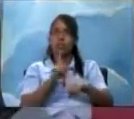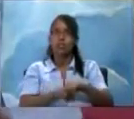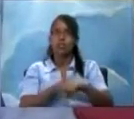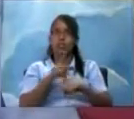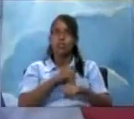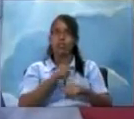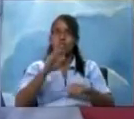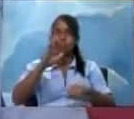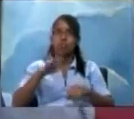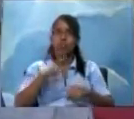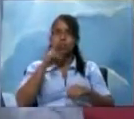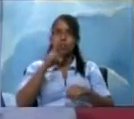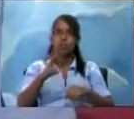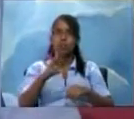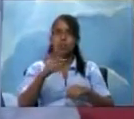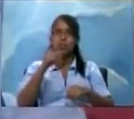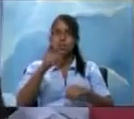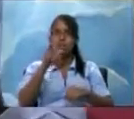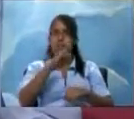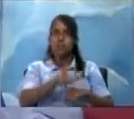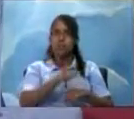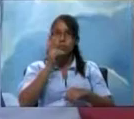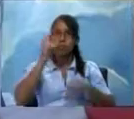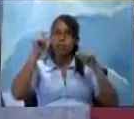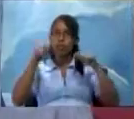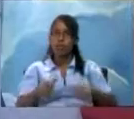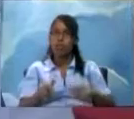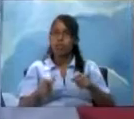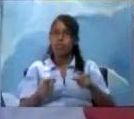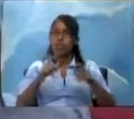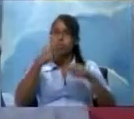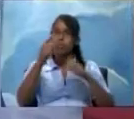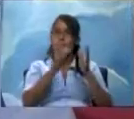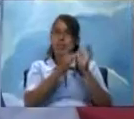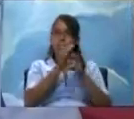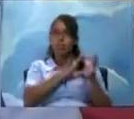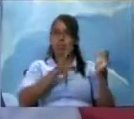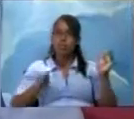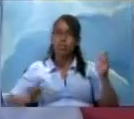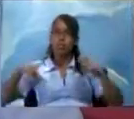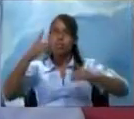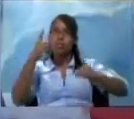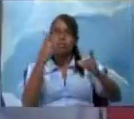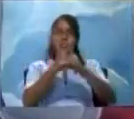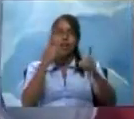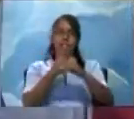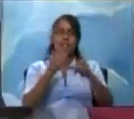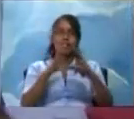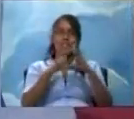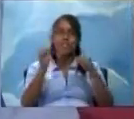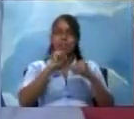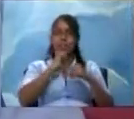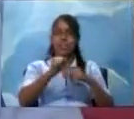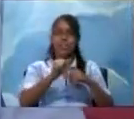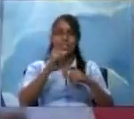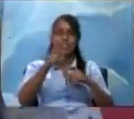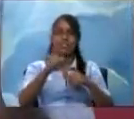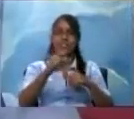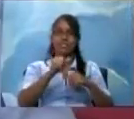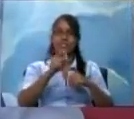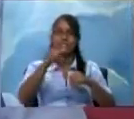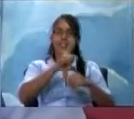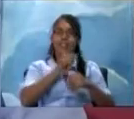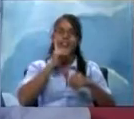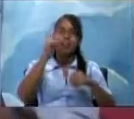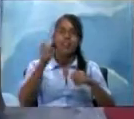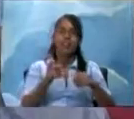tiempos. Y podemos mirar hoy que se está mirando esto del cual es Jesucristo. Cuando los discípulos se le acercan y empiezan a hacerle la